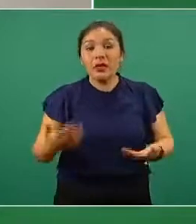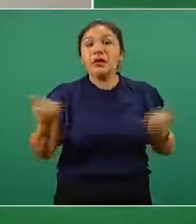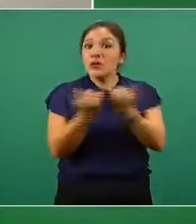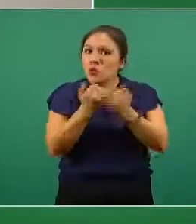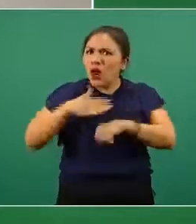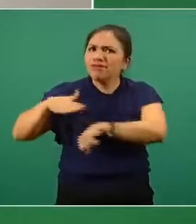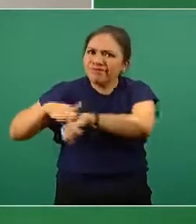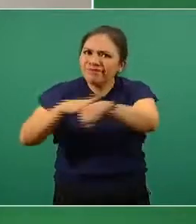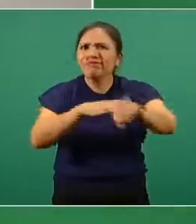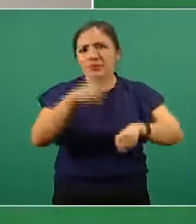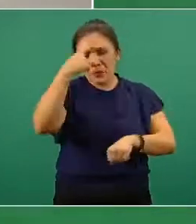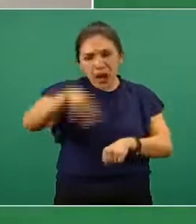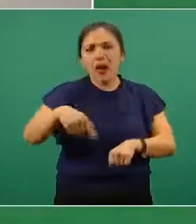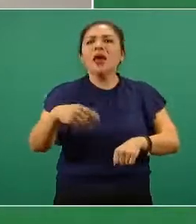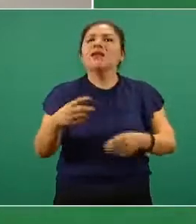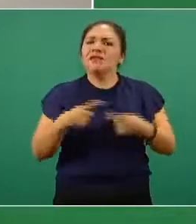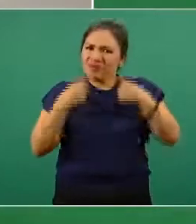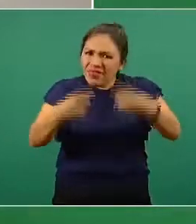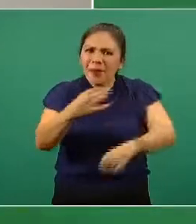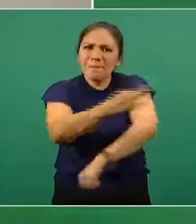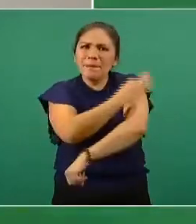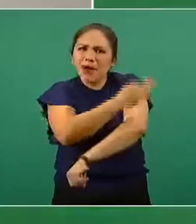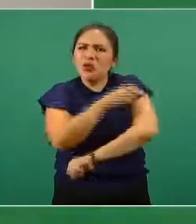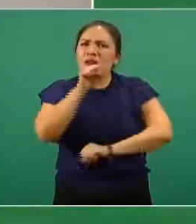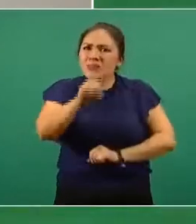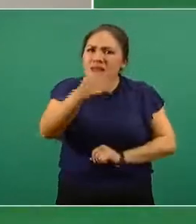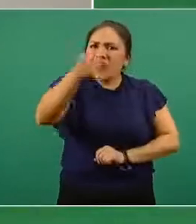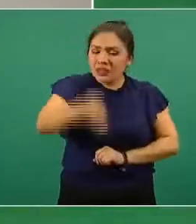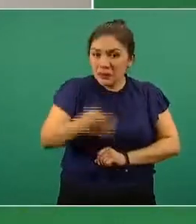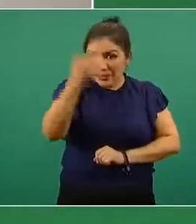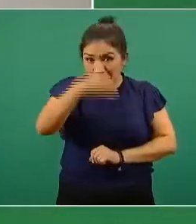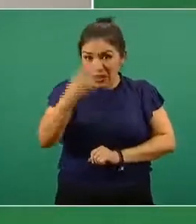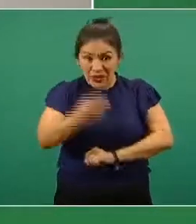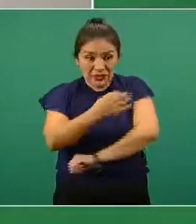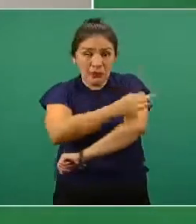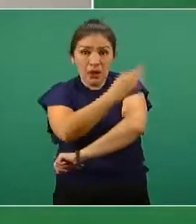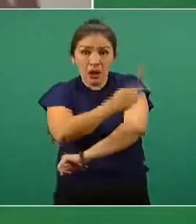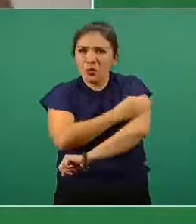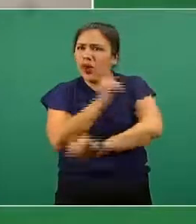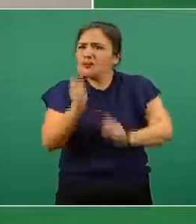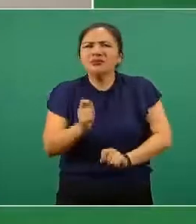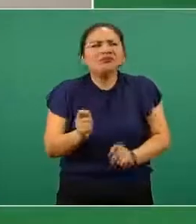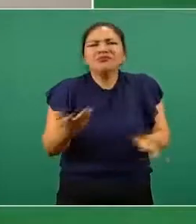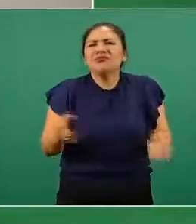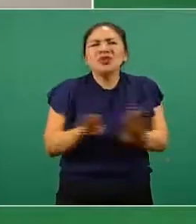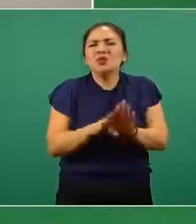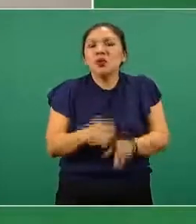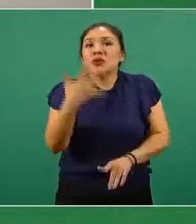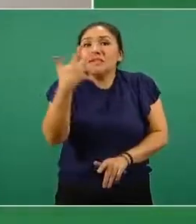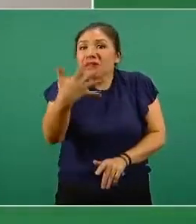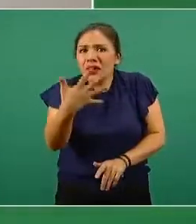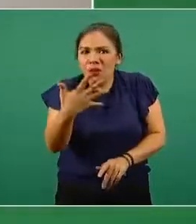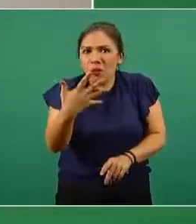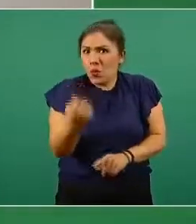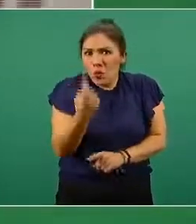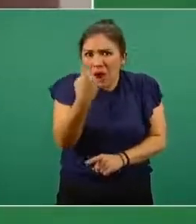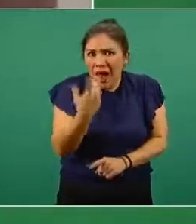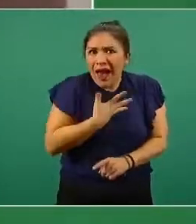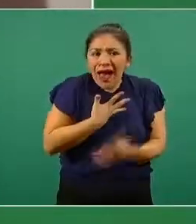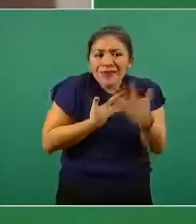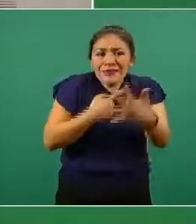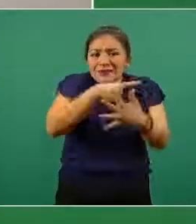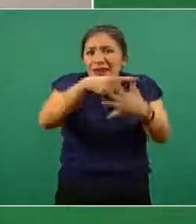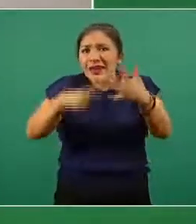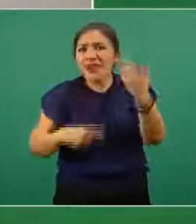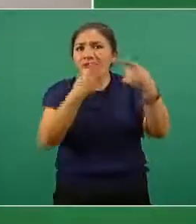un llamado a recibir la vacuna, a saber que es una vacuna, que son cinco, no una vacuna. En México tenemos